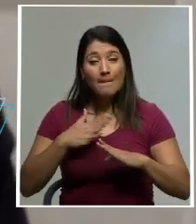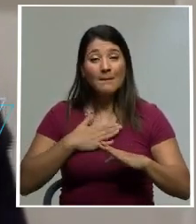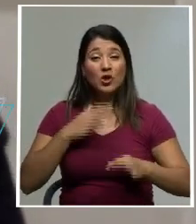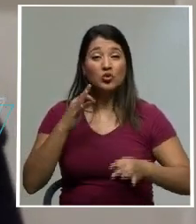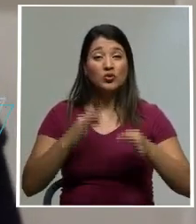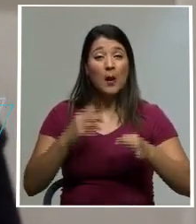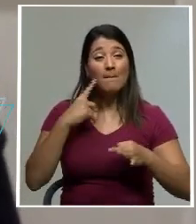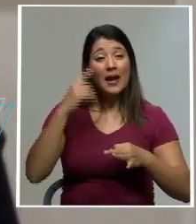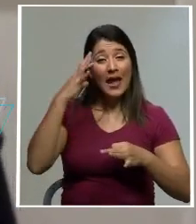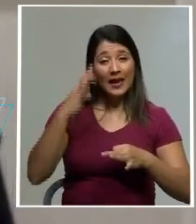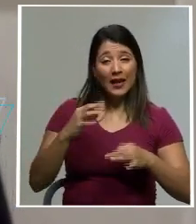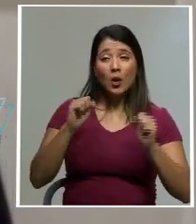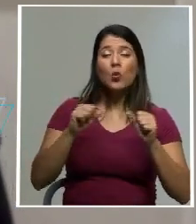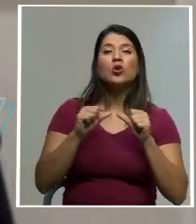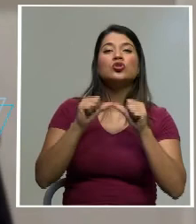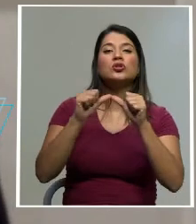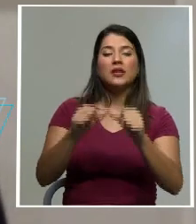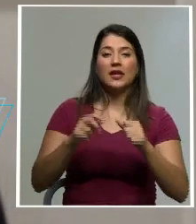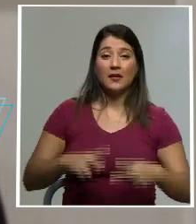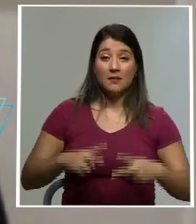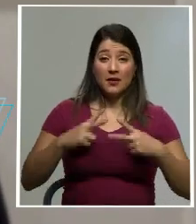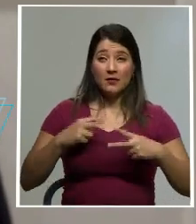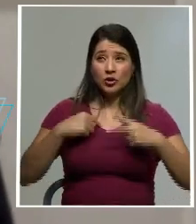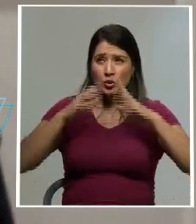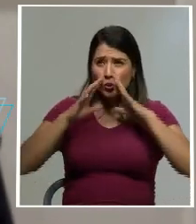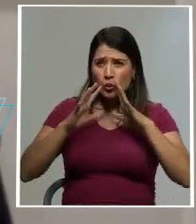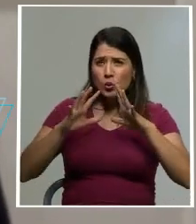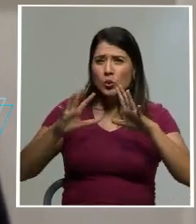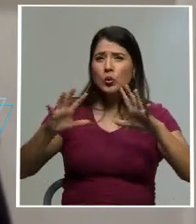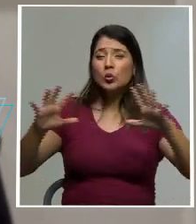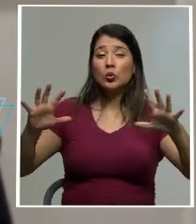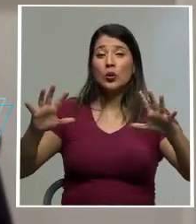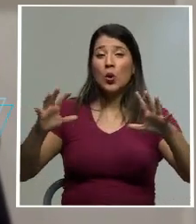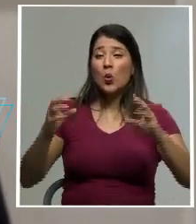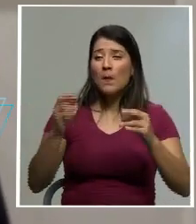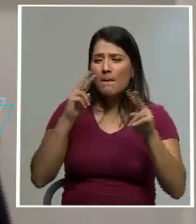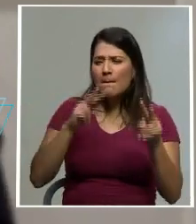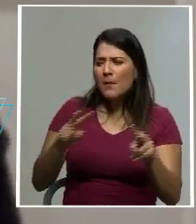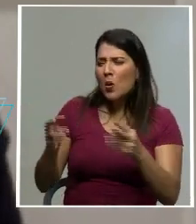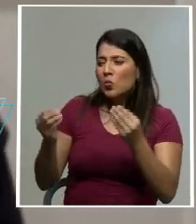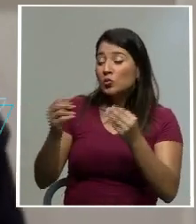Grito y mi voz empieza a echar raíces. Miles de niños sonríen.